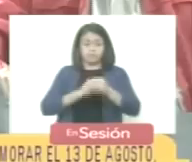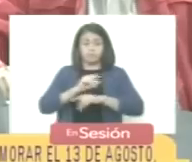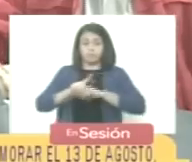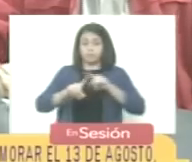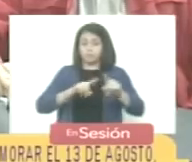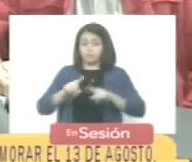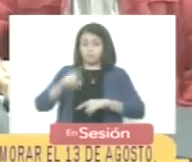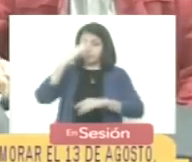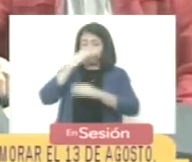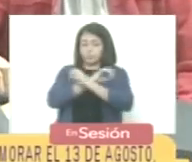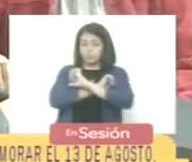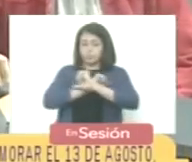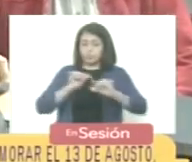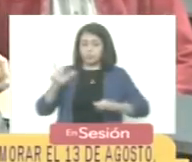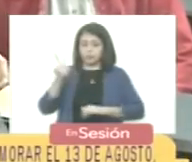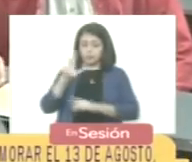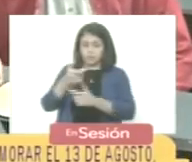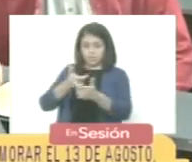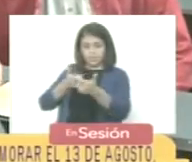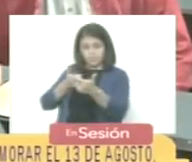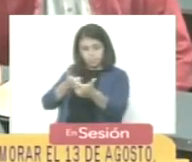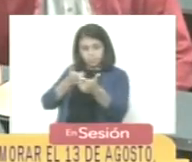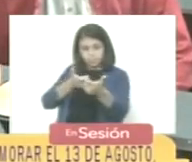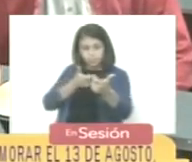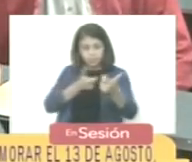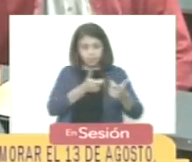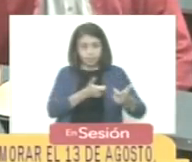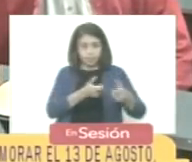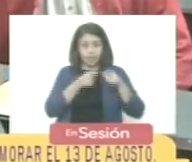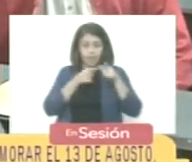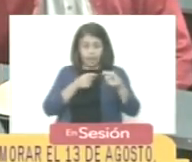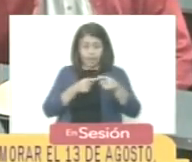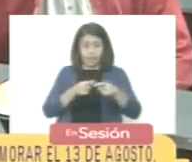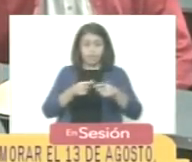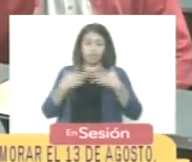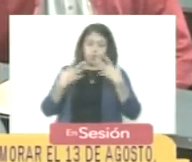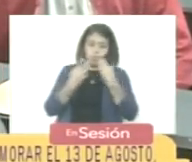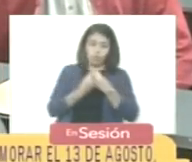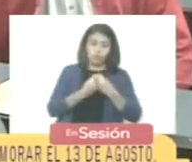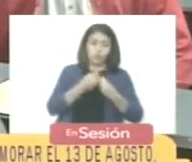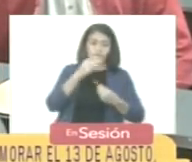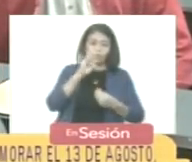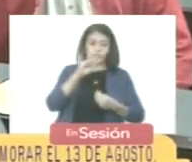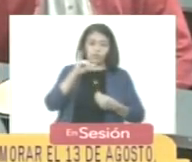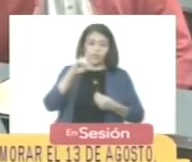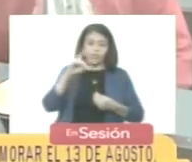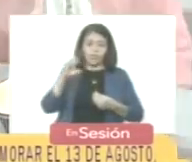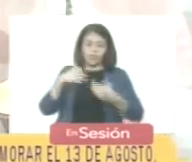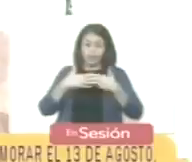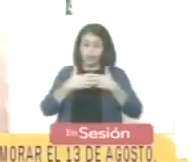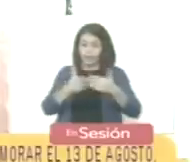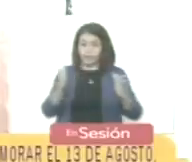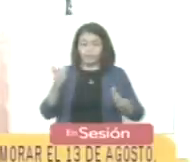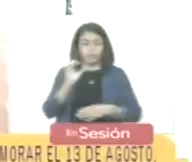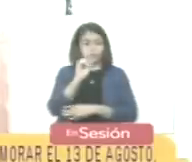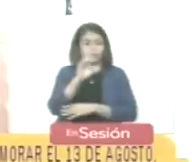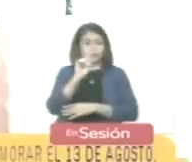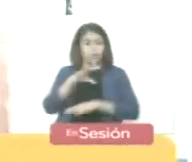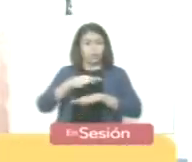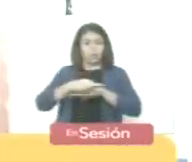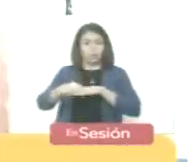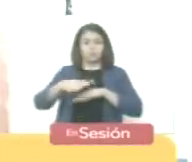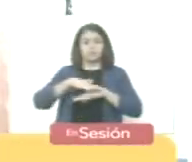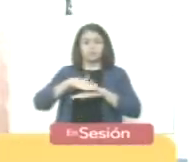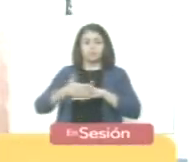mandaban al ejército venezolano a disparar contra su pueblo? Y allí estaba él junto a Fidel Vázquez también abriendo las puertas del Consejo Municipal